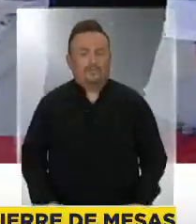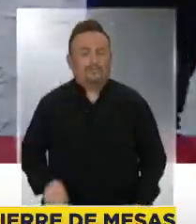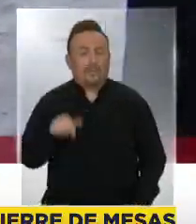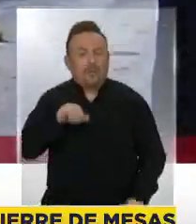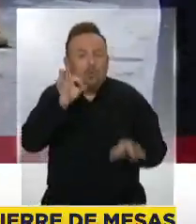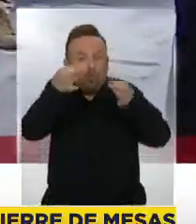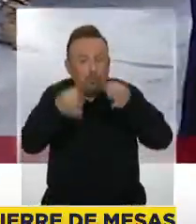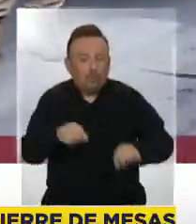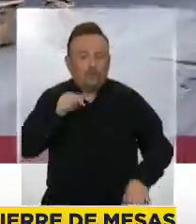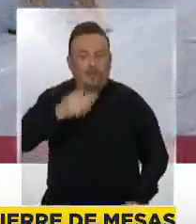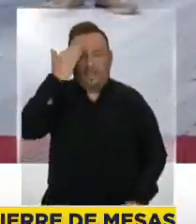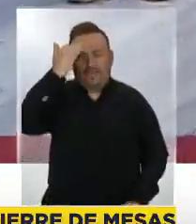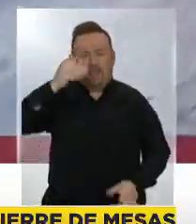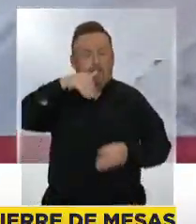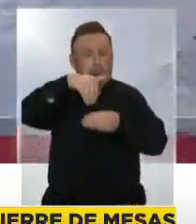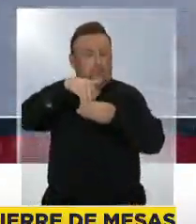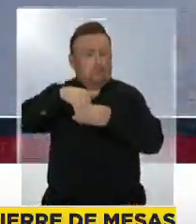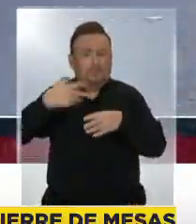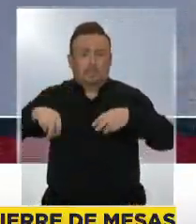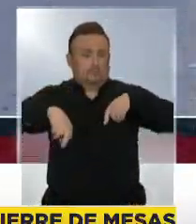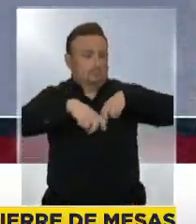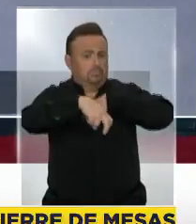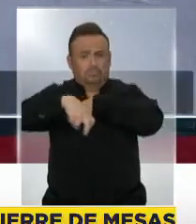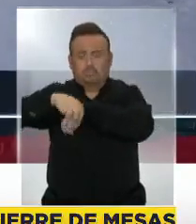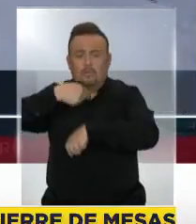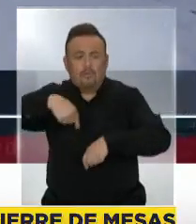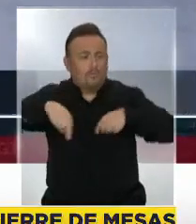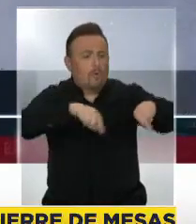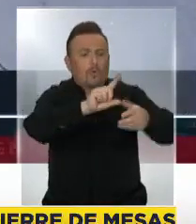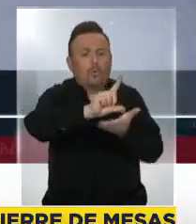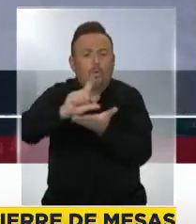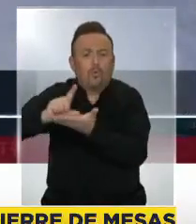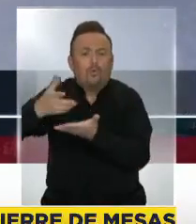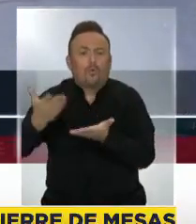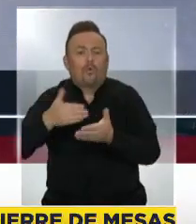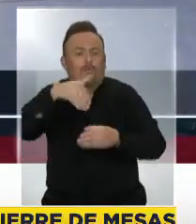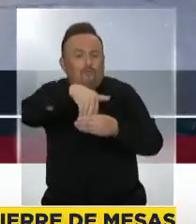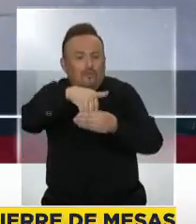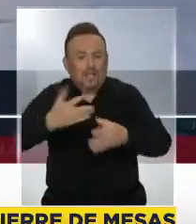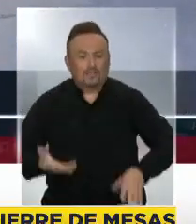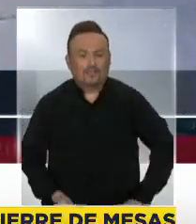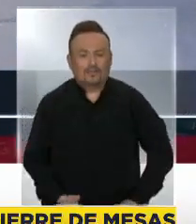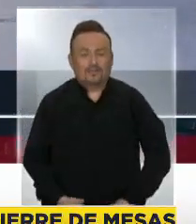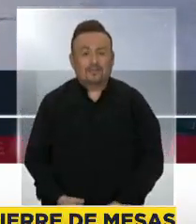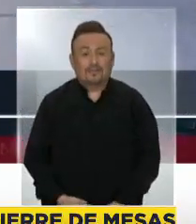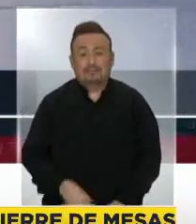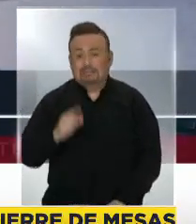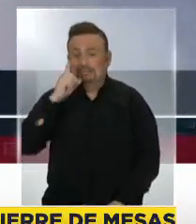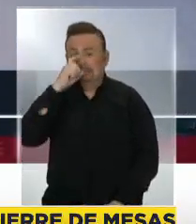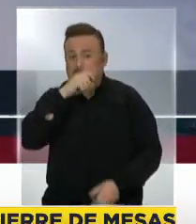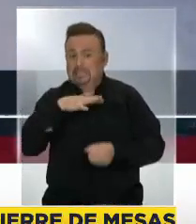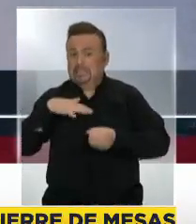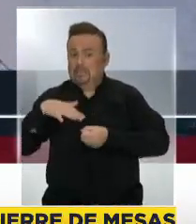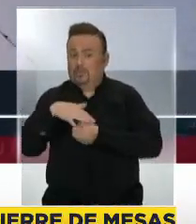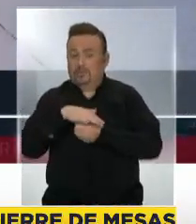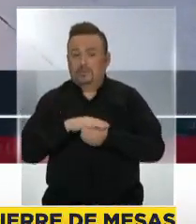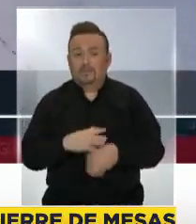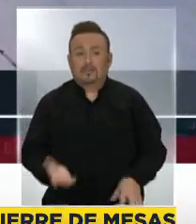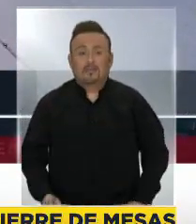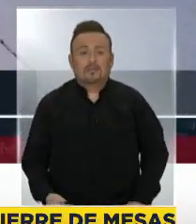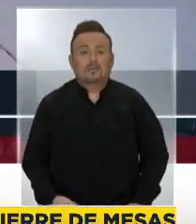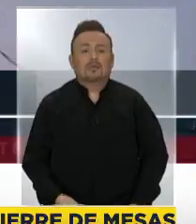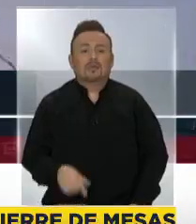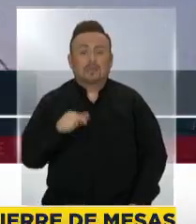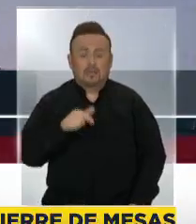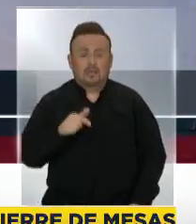produzca precisamente en una jornada donde las personas caminan hacia sus centros de votación. Es súper complejo, no es inédito en todo caso, está